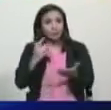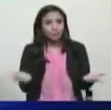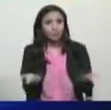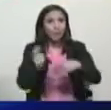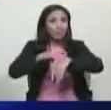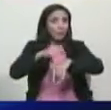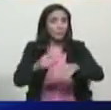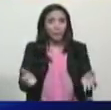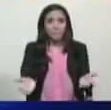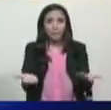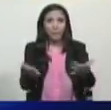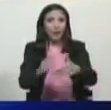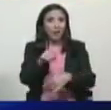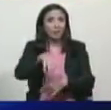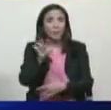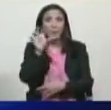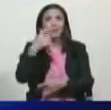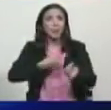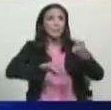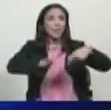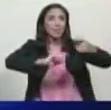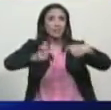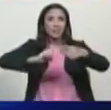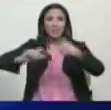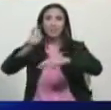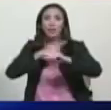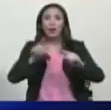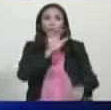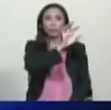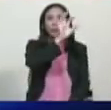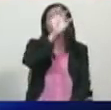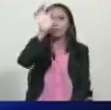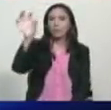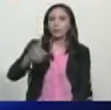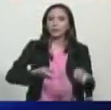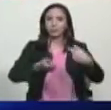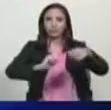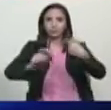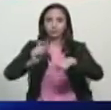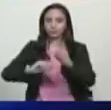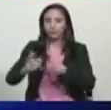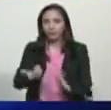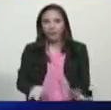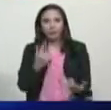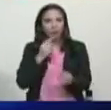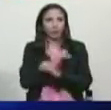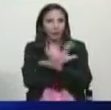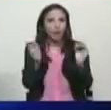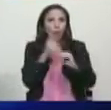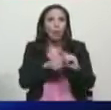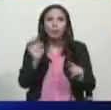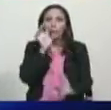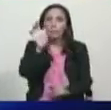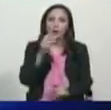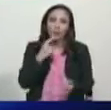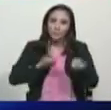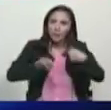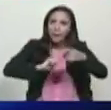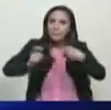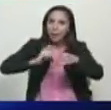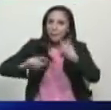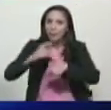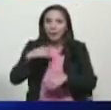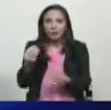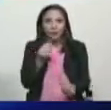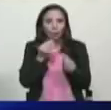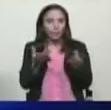sea un país exportador de alimentos, además, exportador de alimentos. Esto es lo que yo digo,